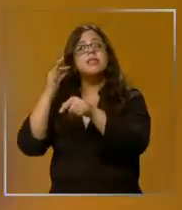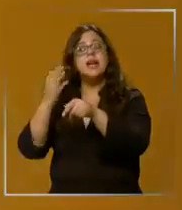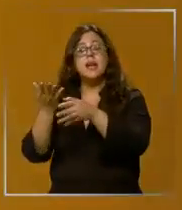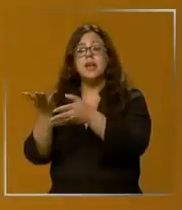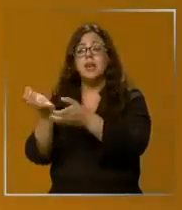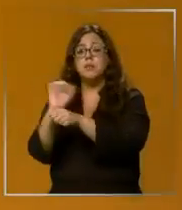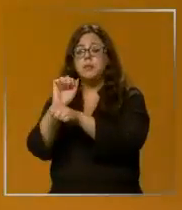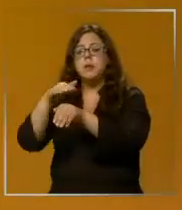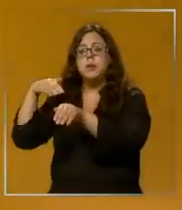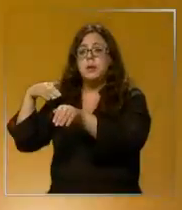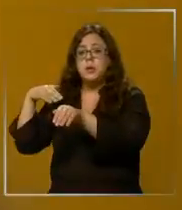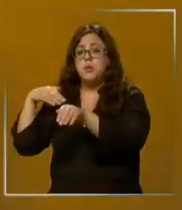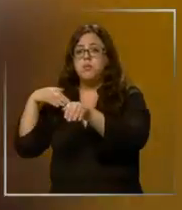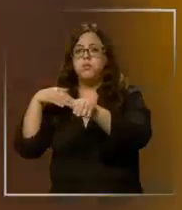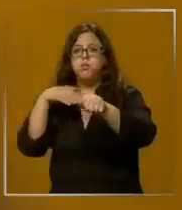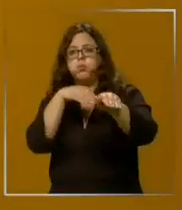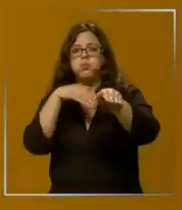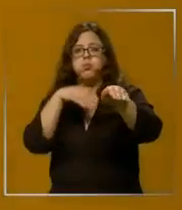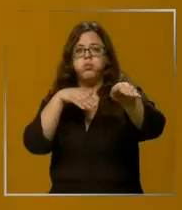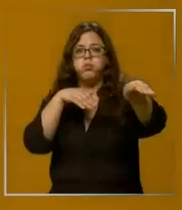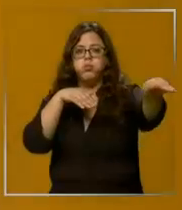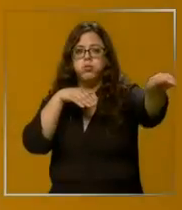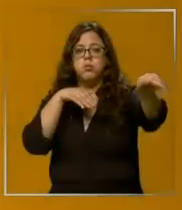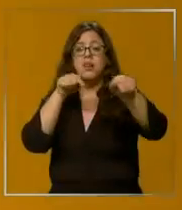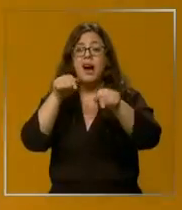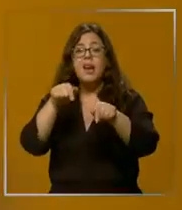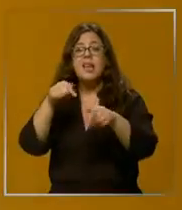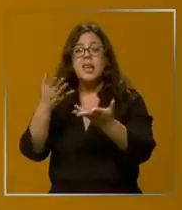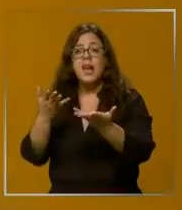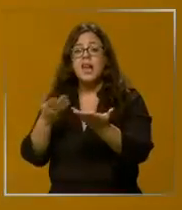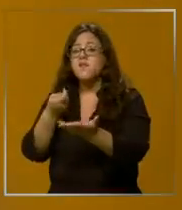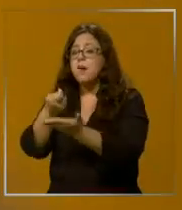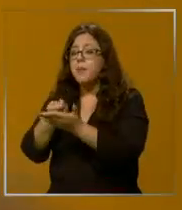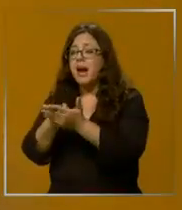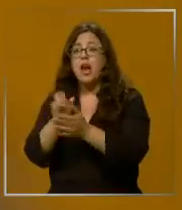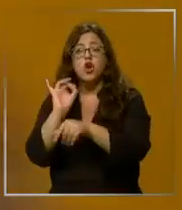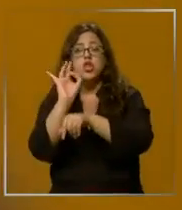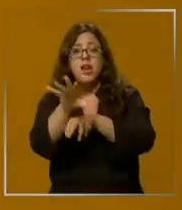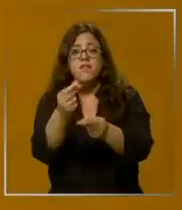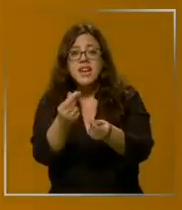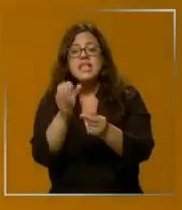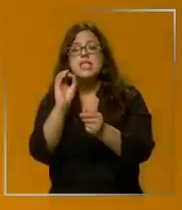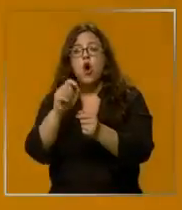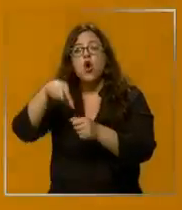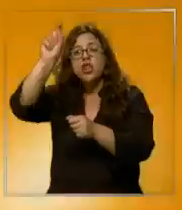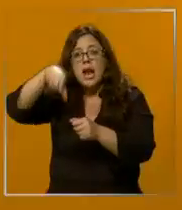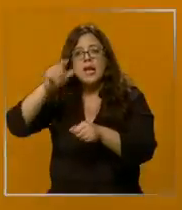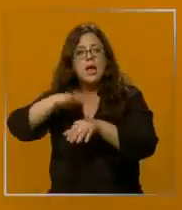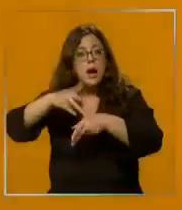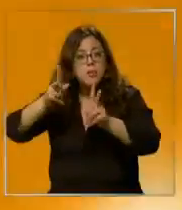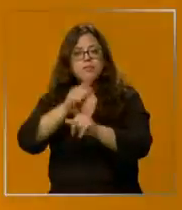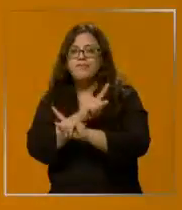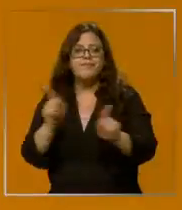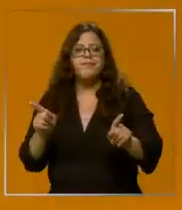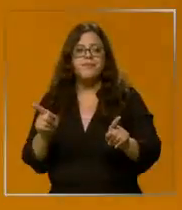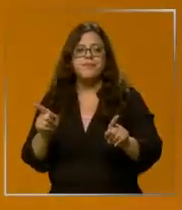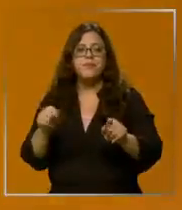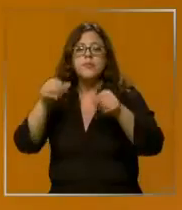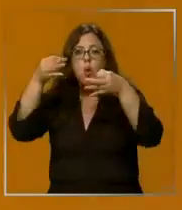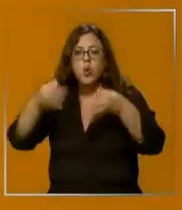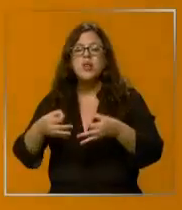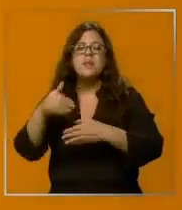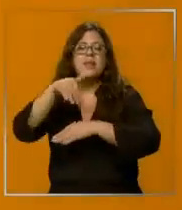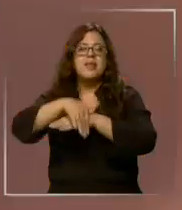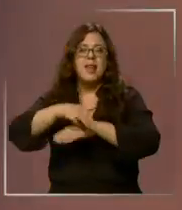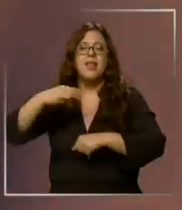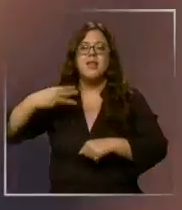que quedarse atrás sin poder avanzar. Leiva proponía pagar con tarjeta o transferencia, pero nada de eso se le permitió. Todo comenzó la tarde